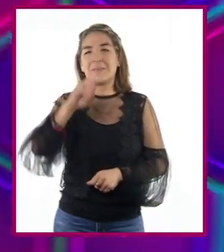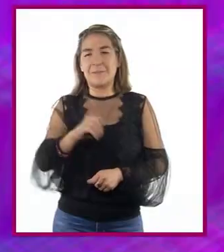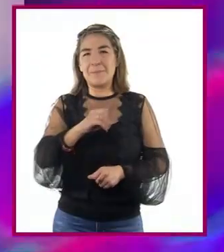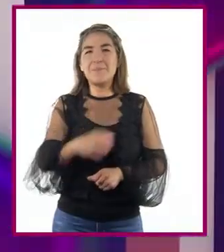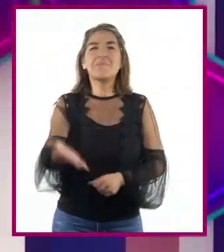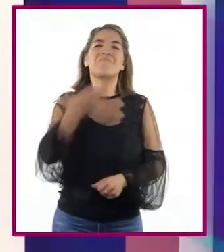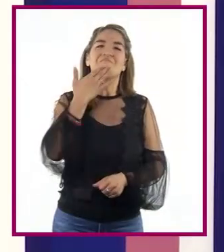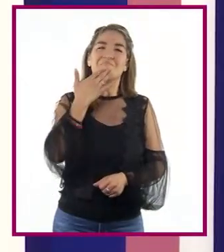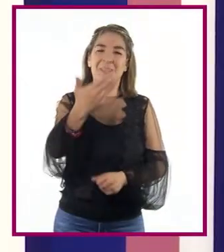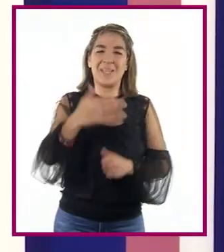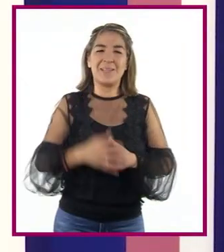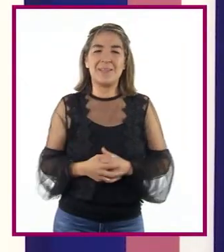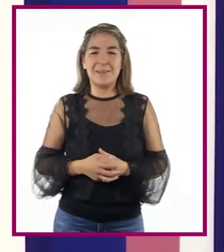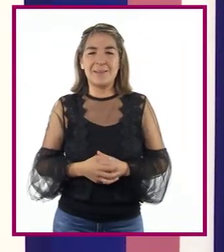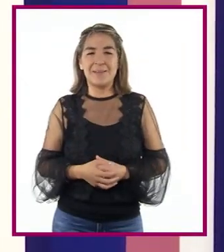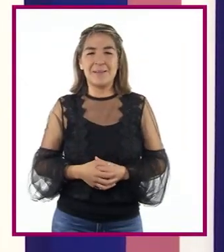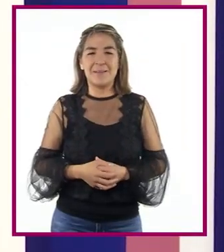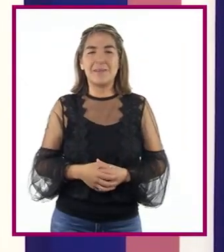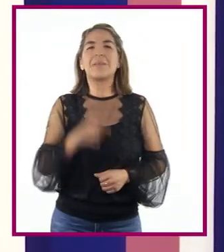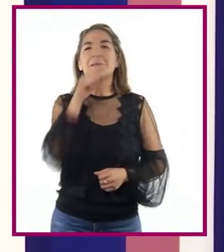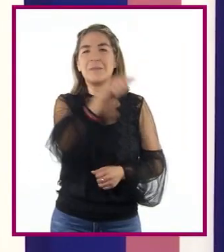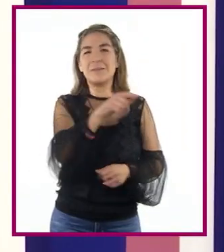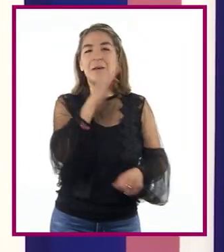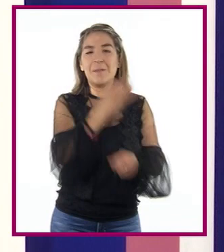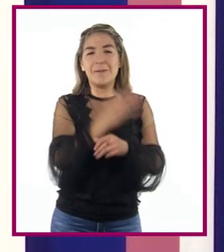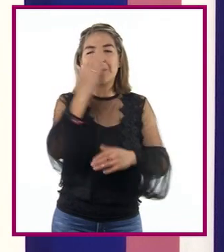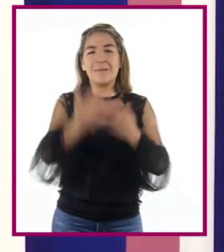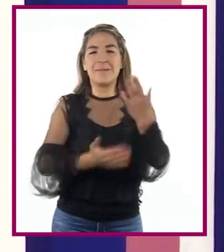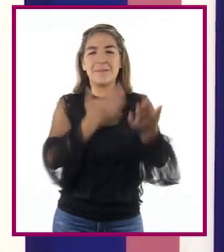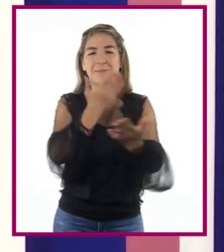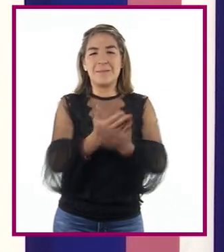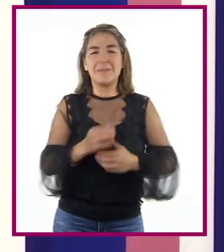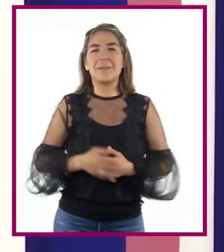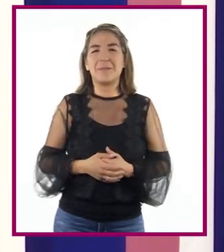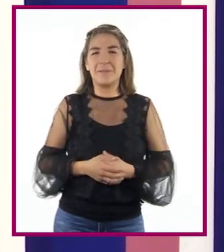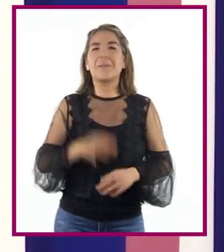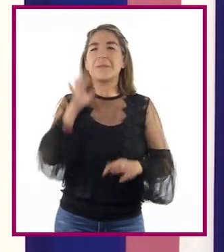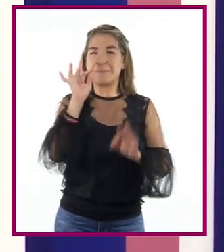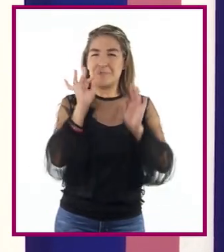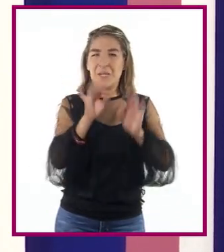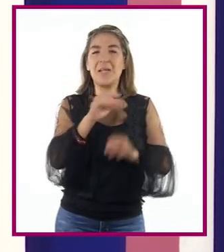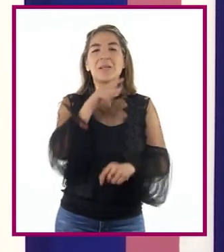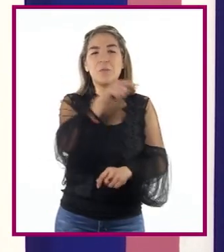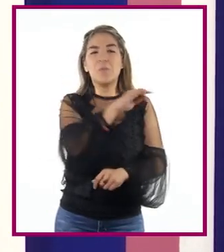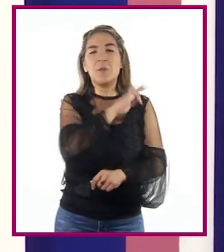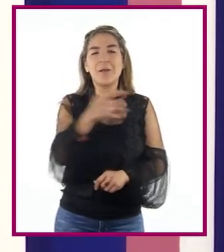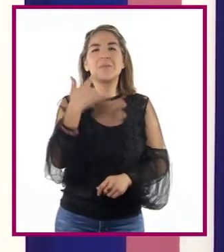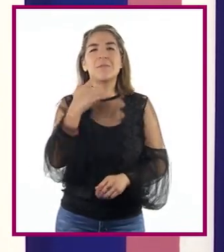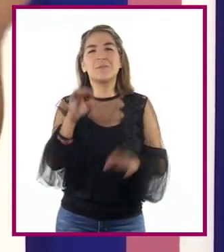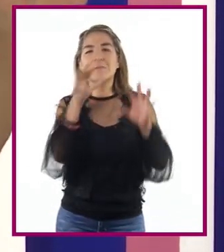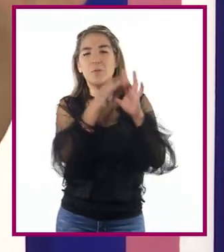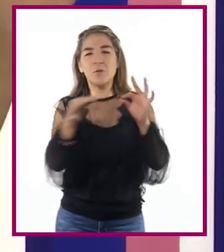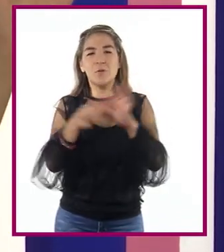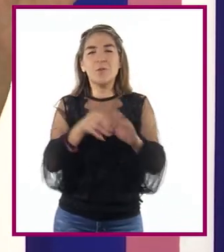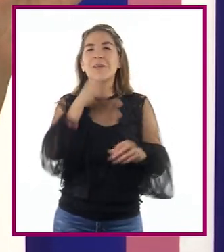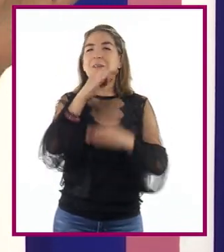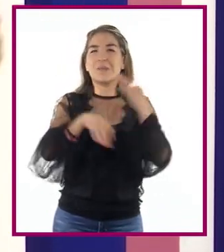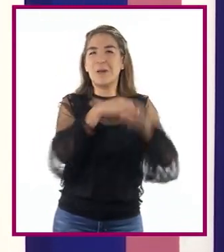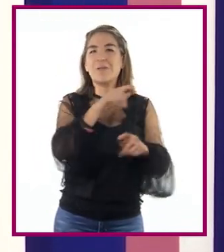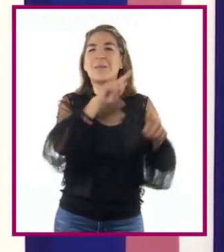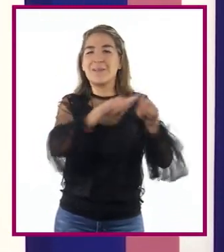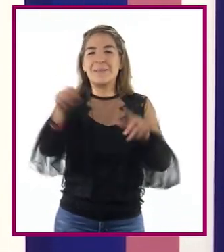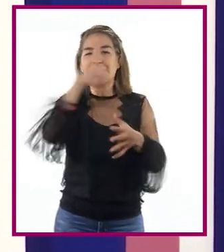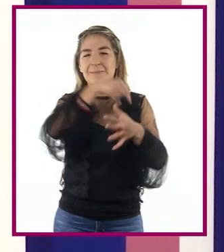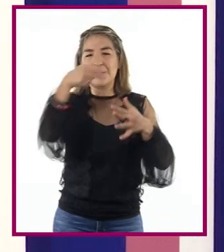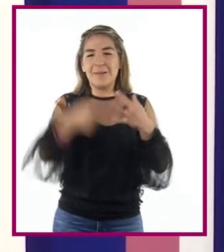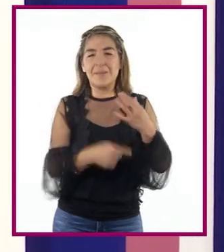Muy bien, Enrique. Me parece que tu propuesta es muy atinada y lograste articular todos los